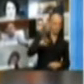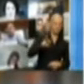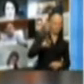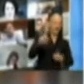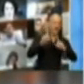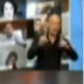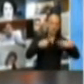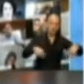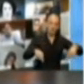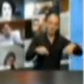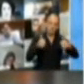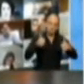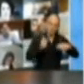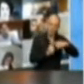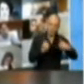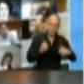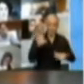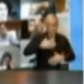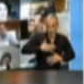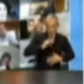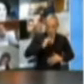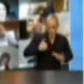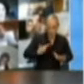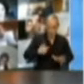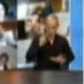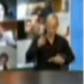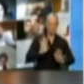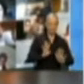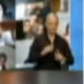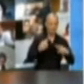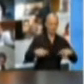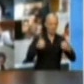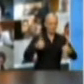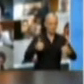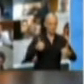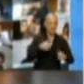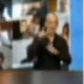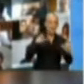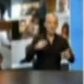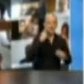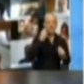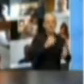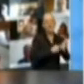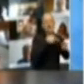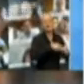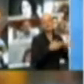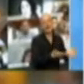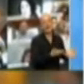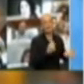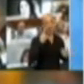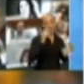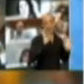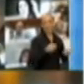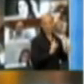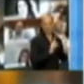generando un registro de todos aquellos médicos y enfermeros que se enfermen con el COVID. Hemos reducido los